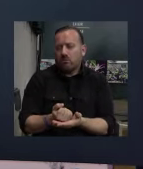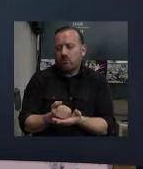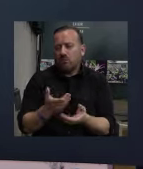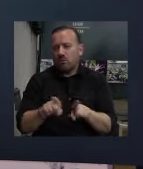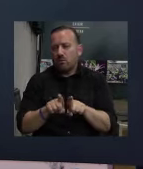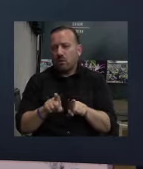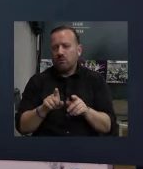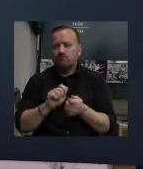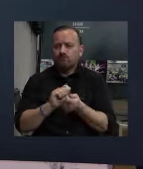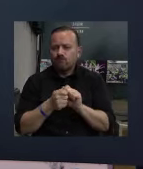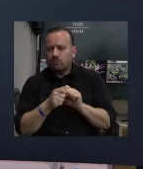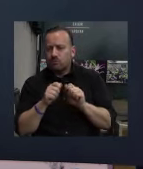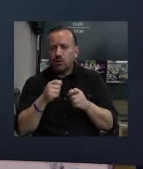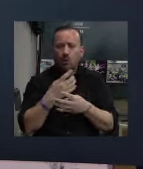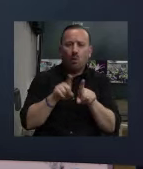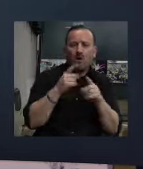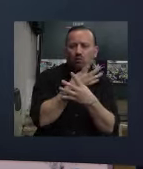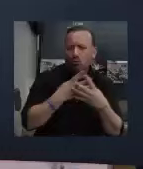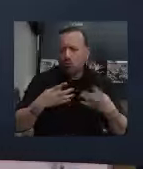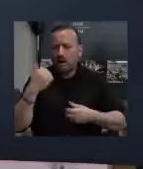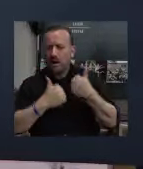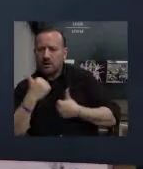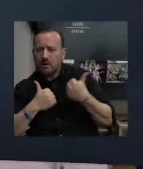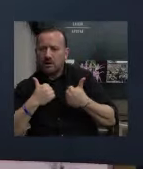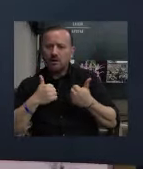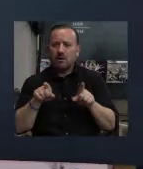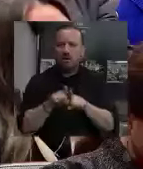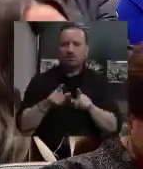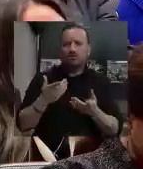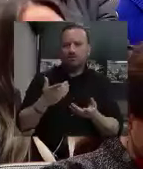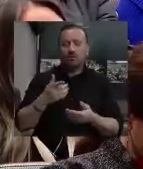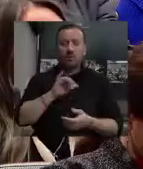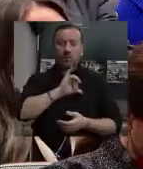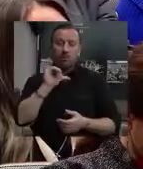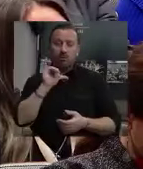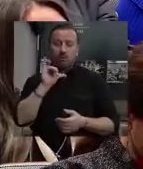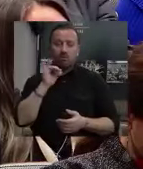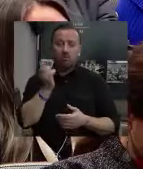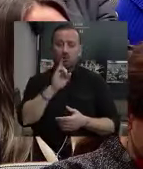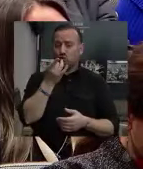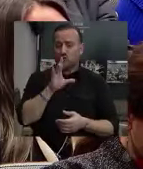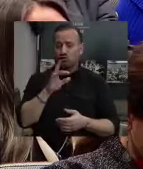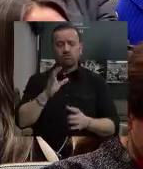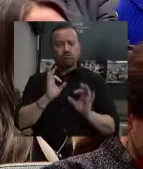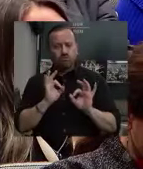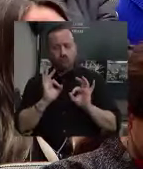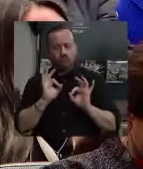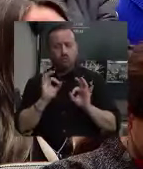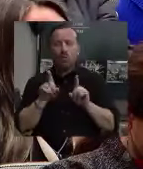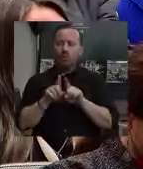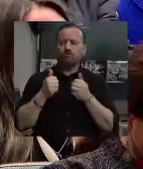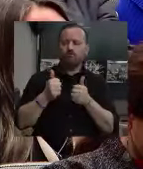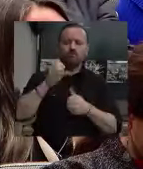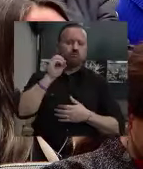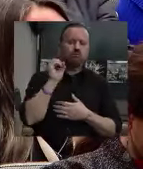oferta nuestras carreras que nos permitan ir Ajustando nuestras competencias Y de esa manera poder llegar de manera no solo pertinente sino oportuna